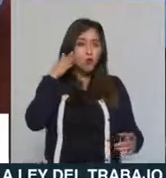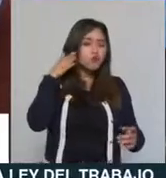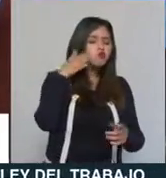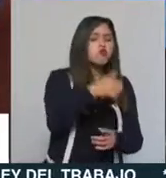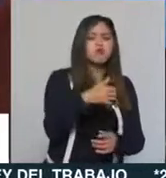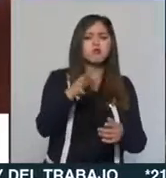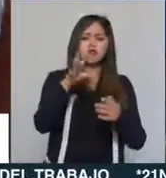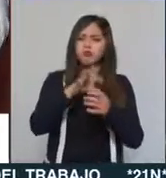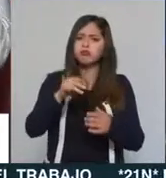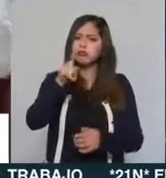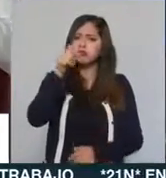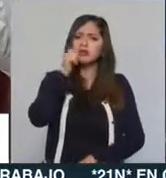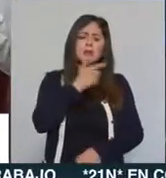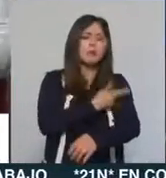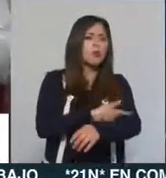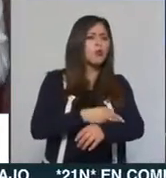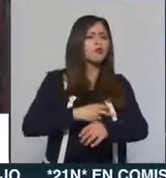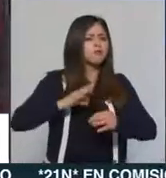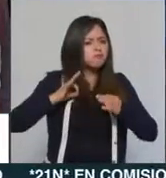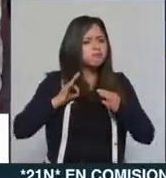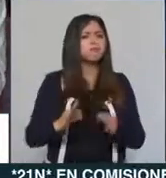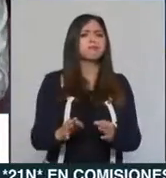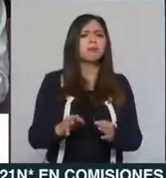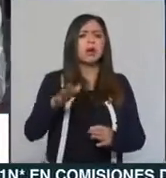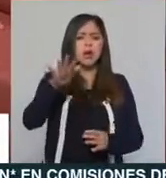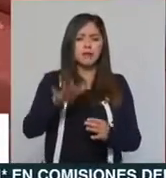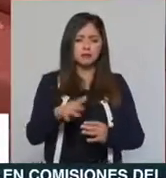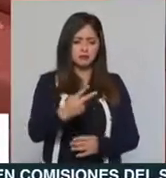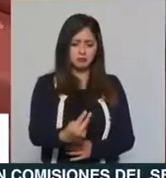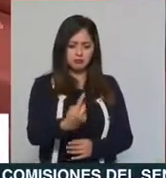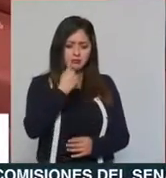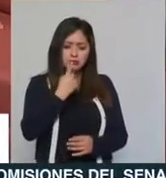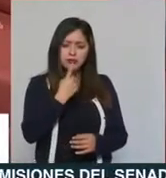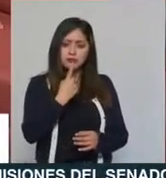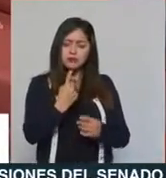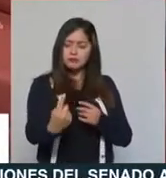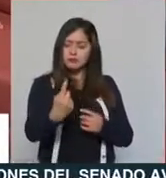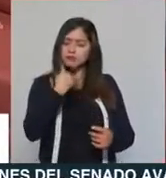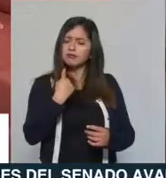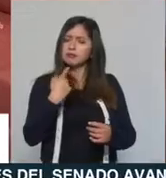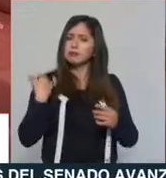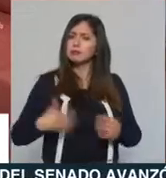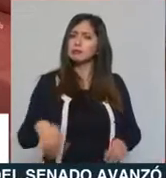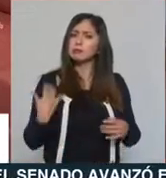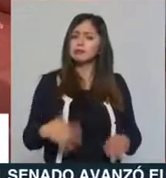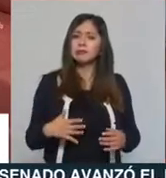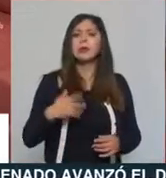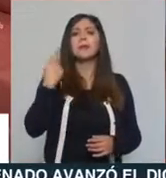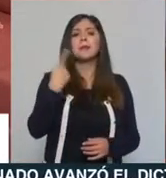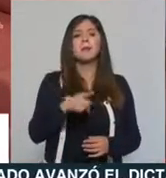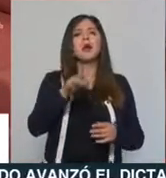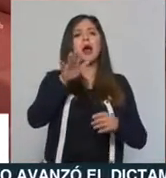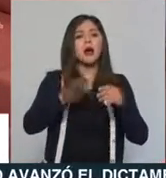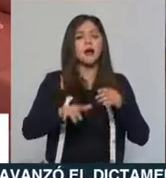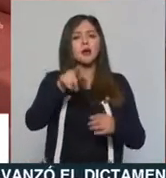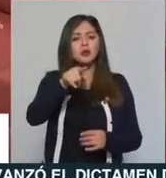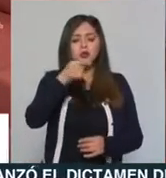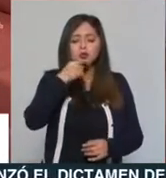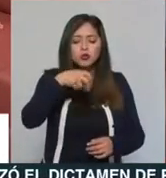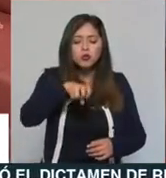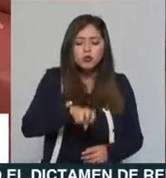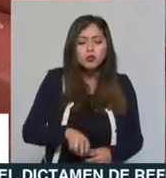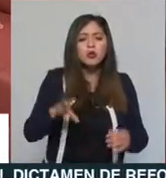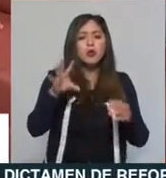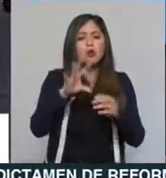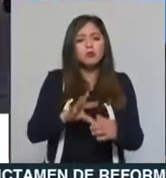¿no? Tan honestos. Es que eso a veces yo creo que nos brinca, ¿no? Nos duele que te digan las cosas tan directas. Pero es bien padre cuando tú los escuchas y puedes